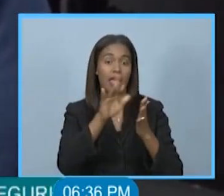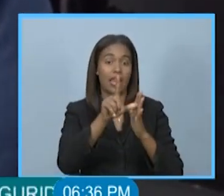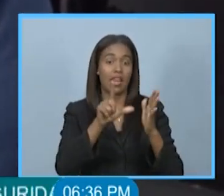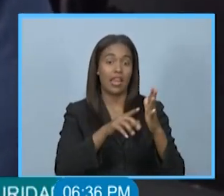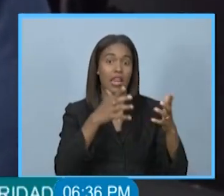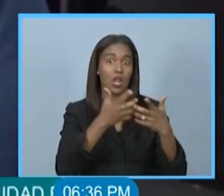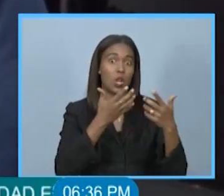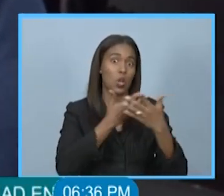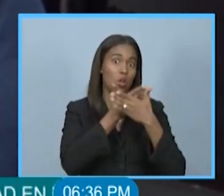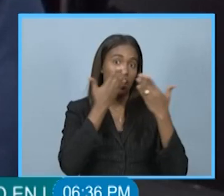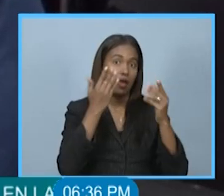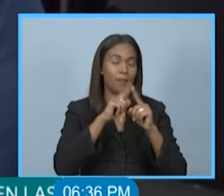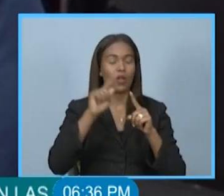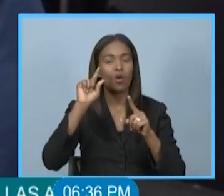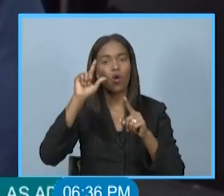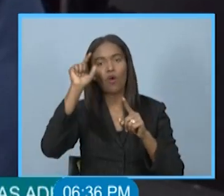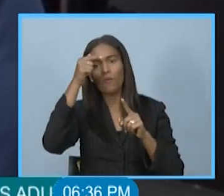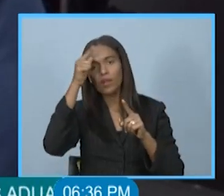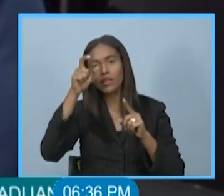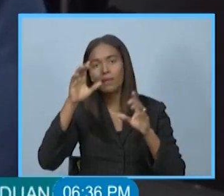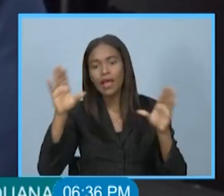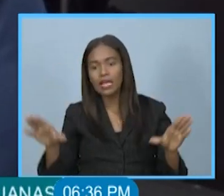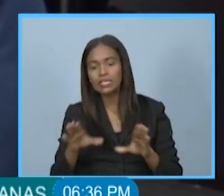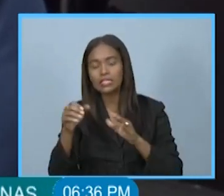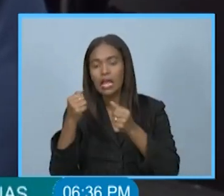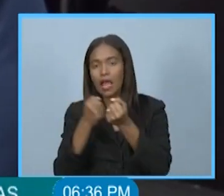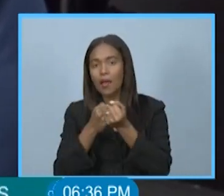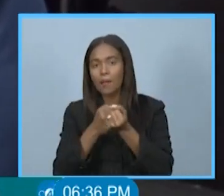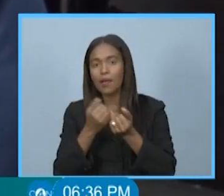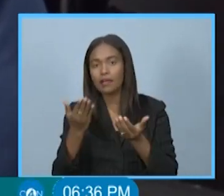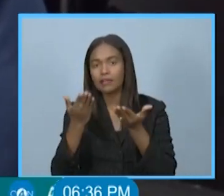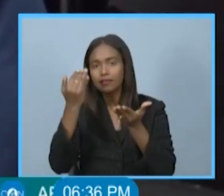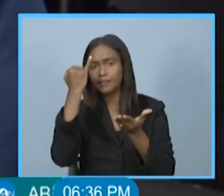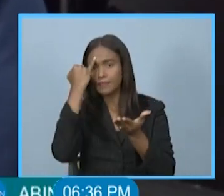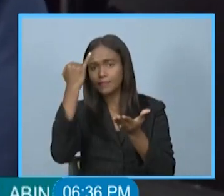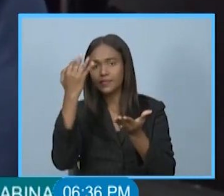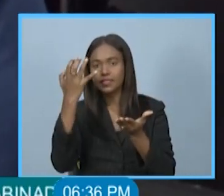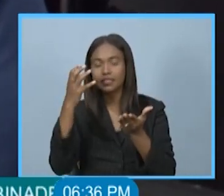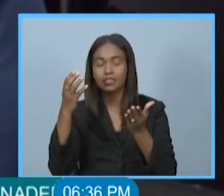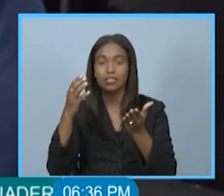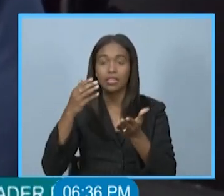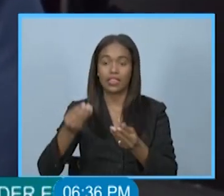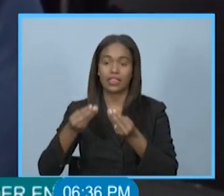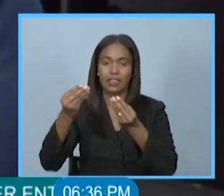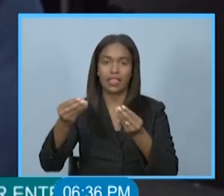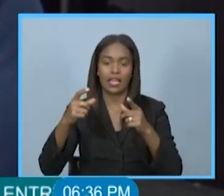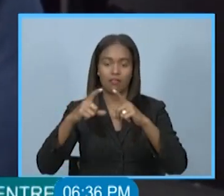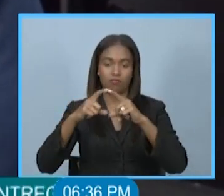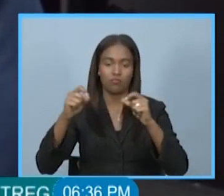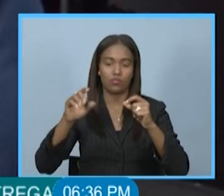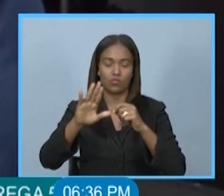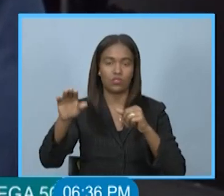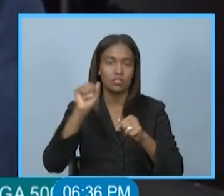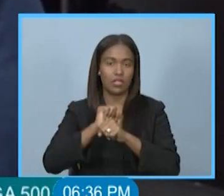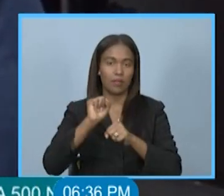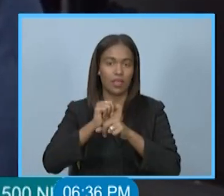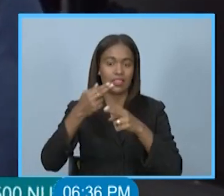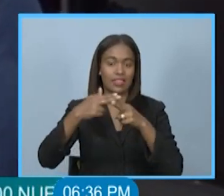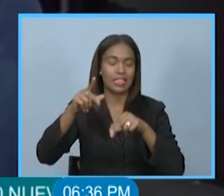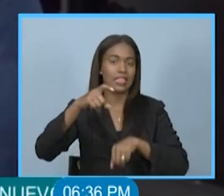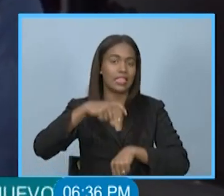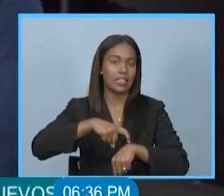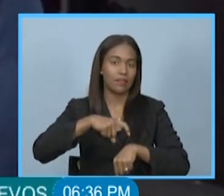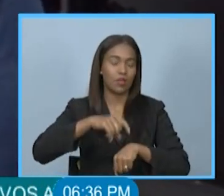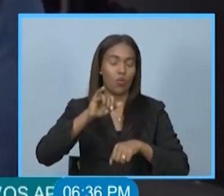tiene que desarrollar una acción que se planteó originalmente que la de documentar carnetizar estos trabajadores temporeros